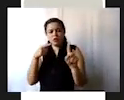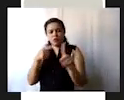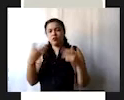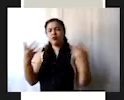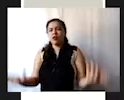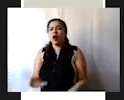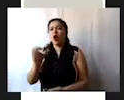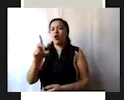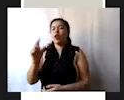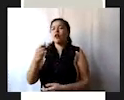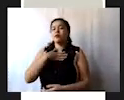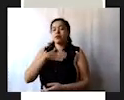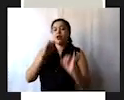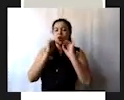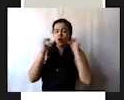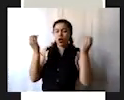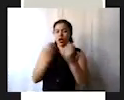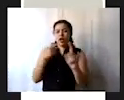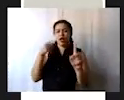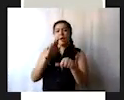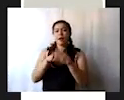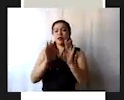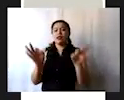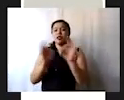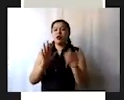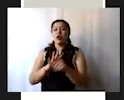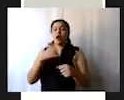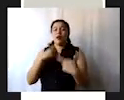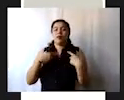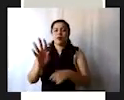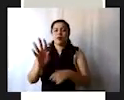mi organización, para mi población beneficiada,